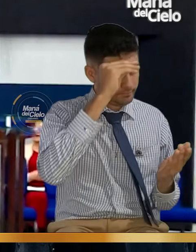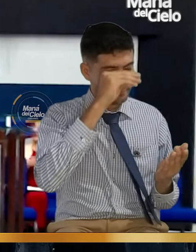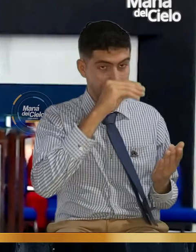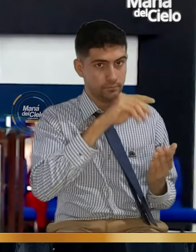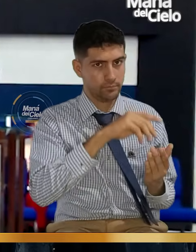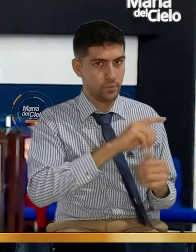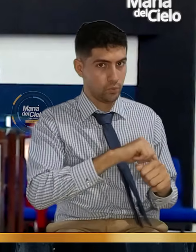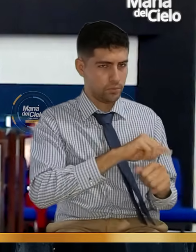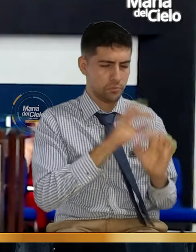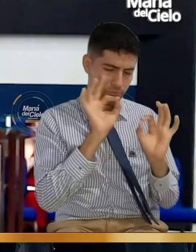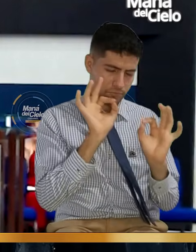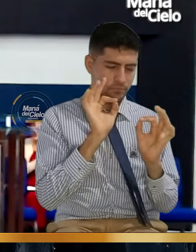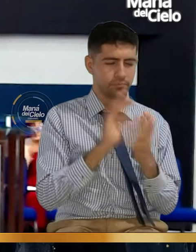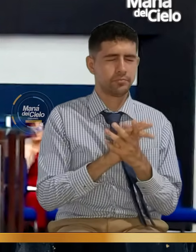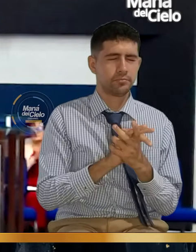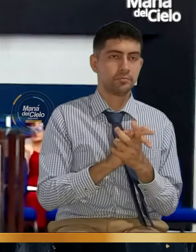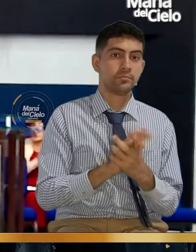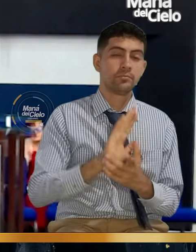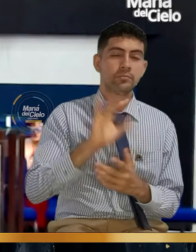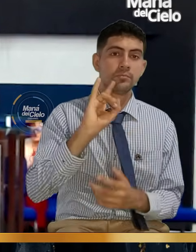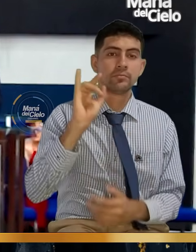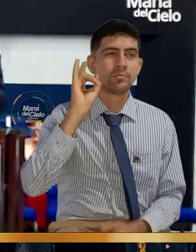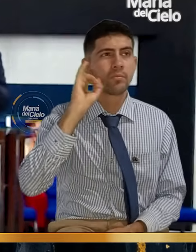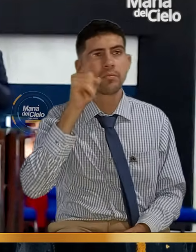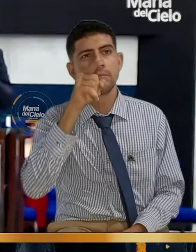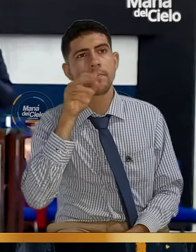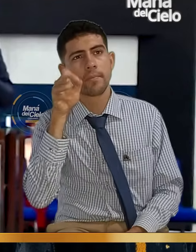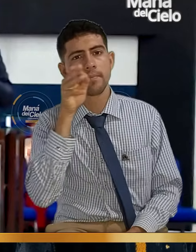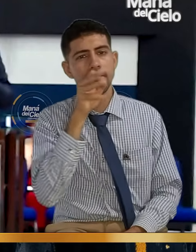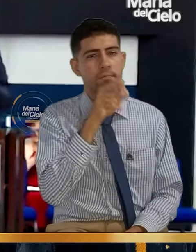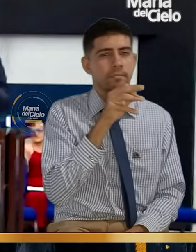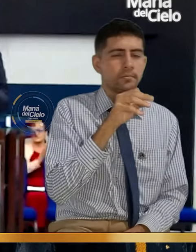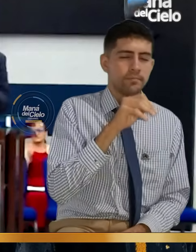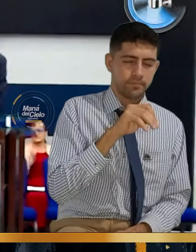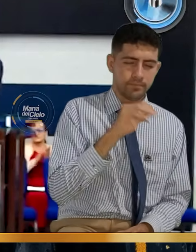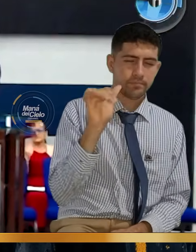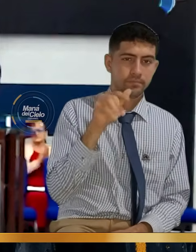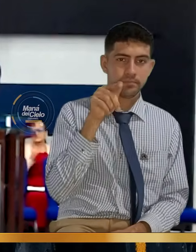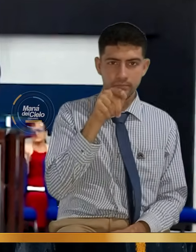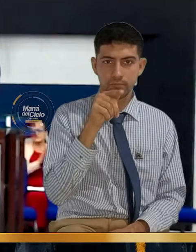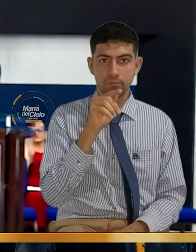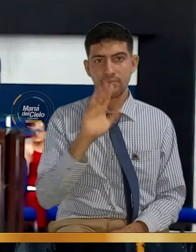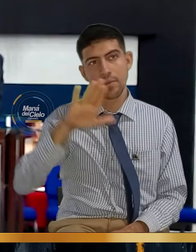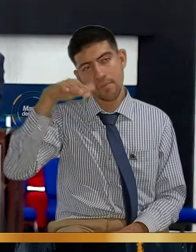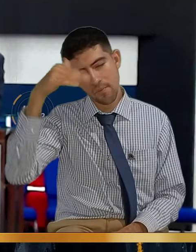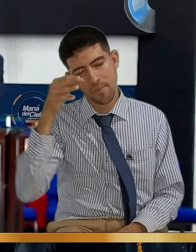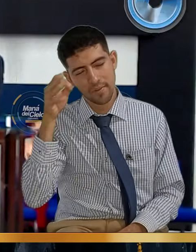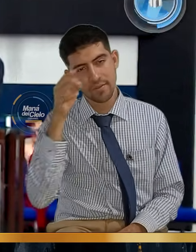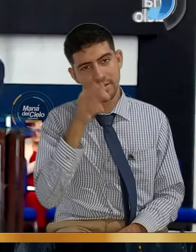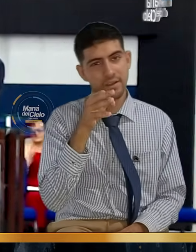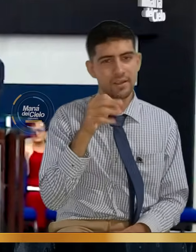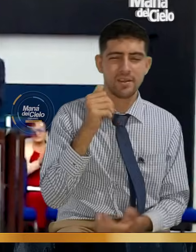el día de hoy. Porque Él es el mismo de ayer, de hoy y por todos los siglos. Mi Dios no